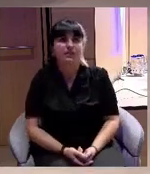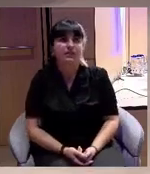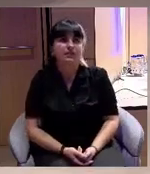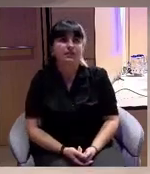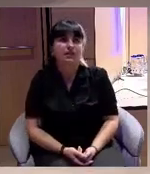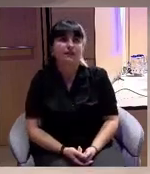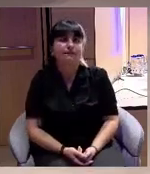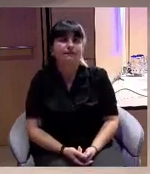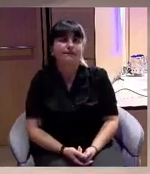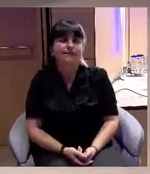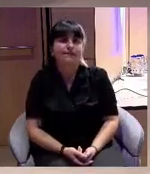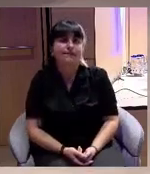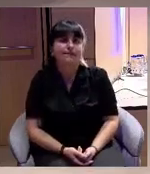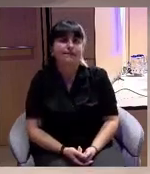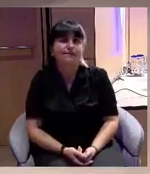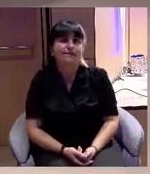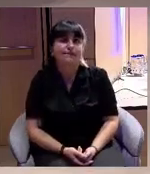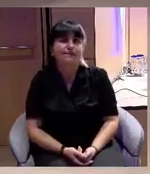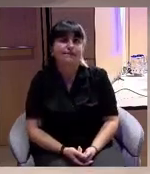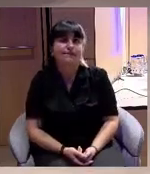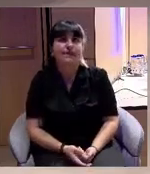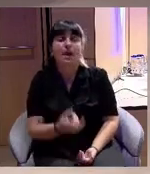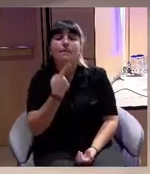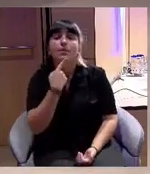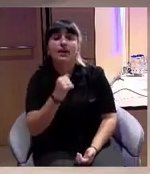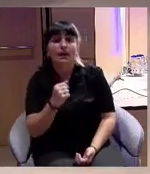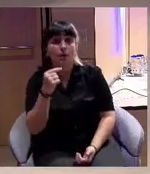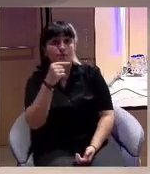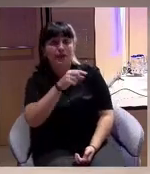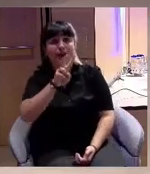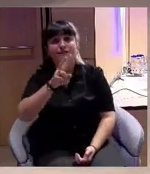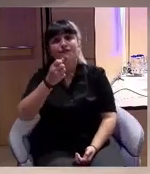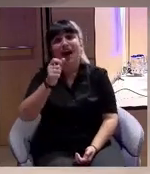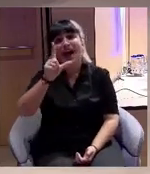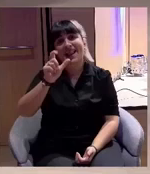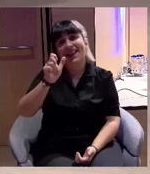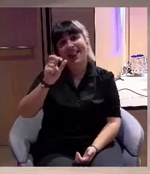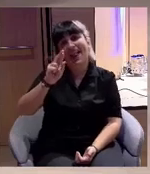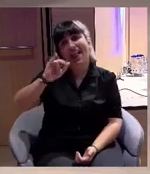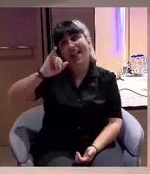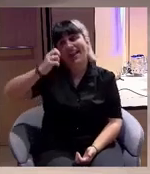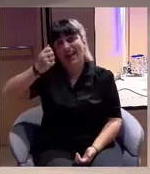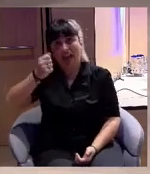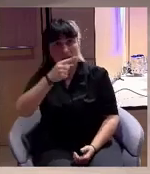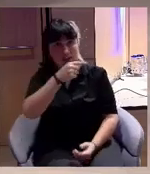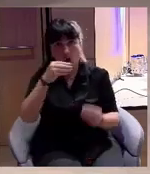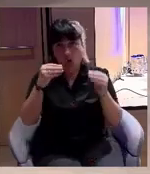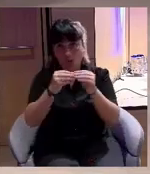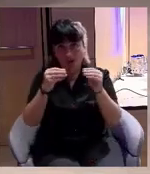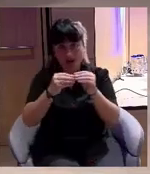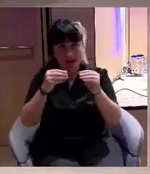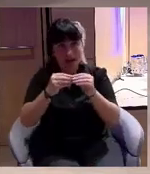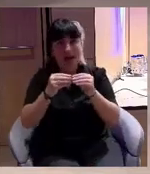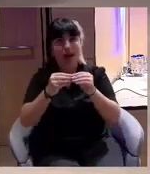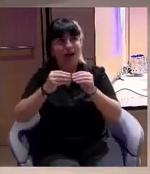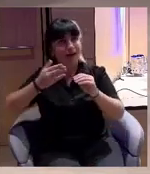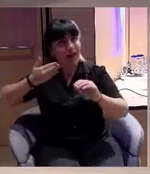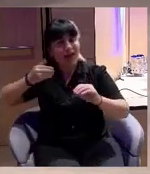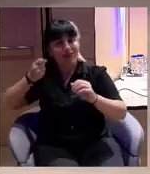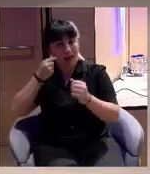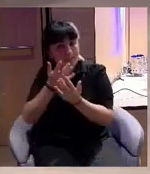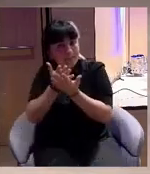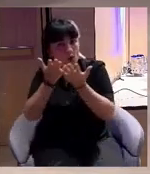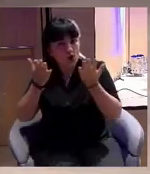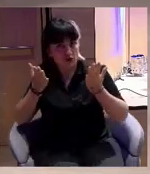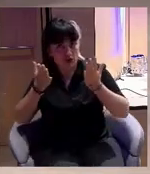nuevamente no lo que hizo Valeria necesita de estandarización y a los candidatos